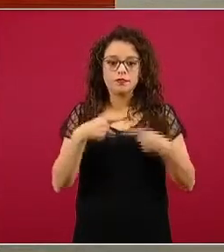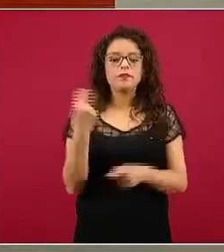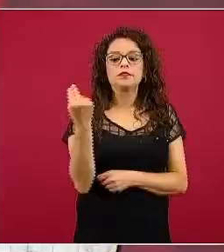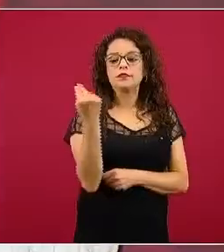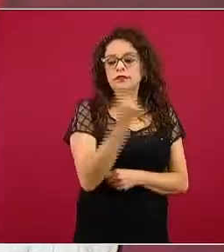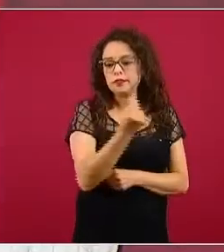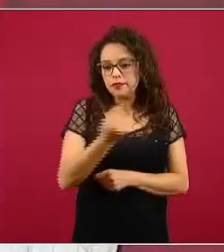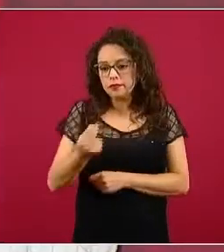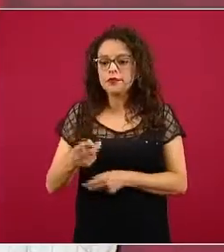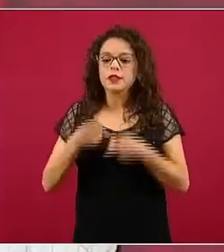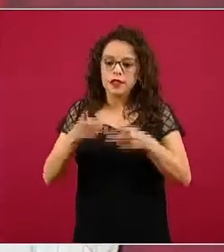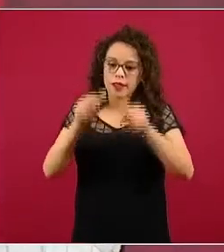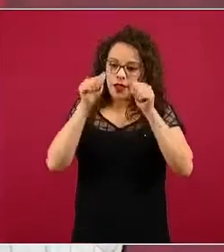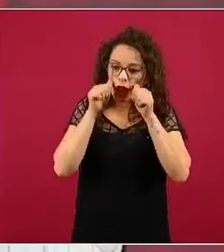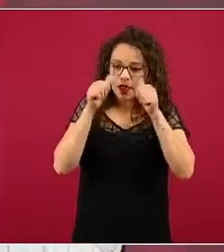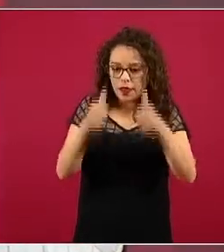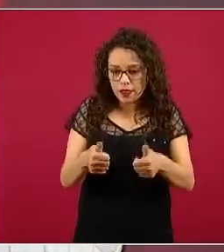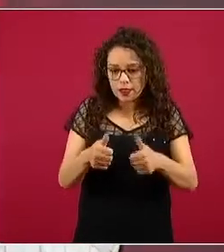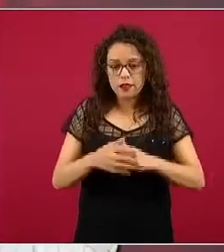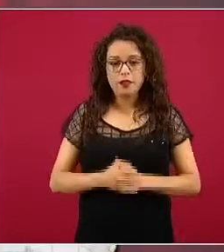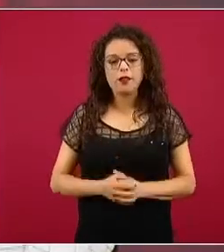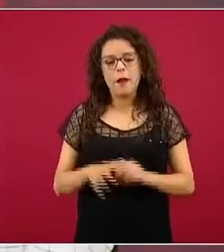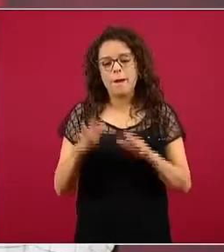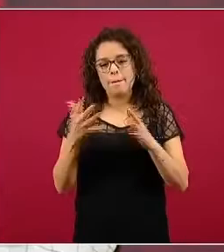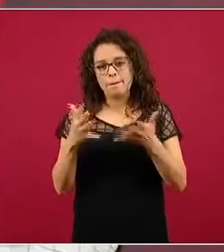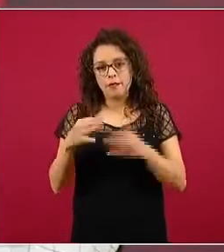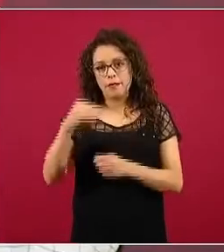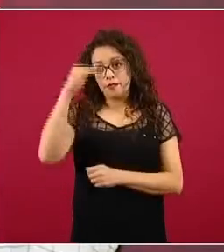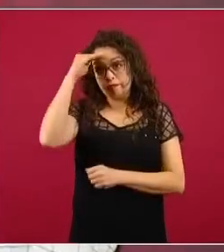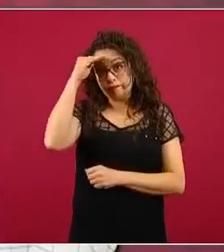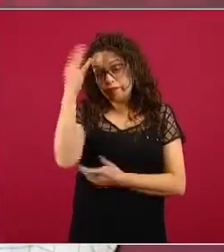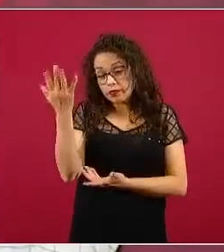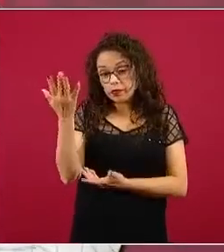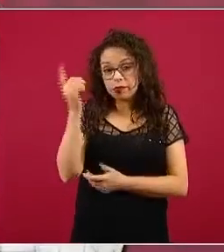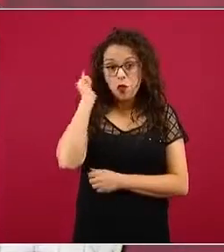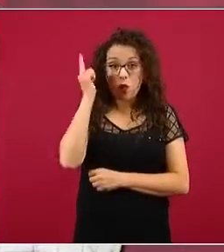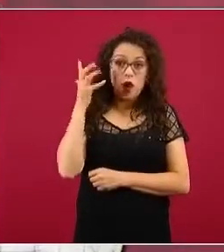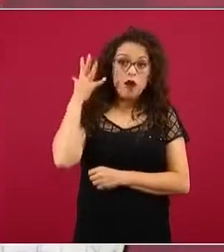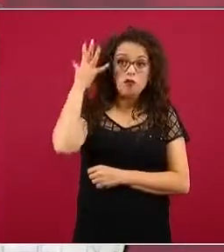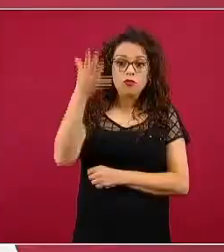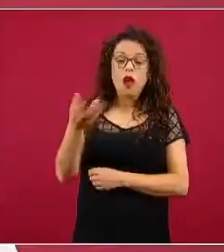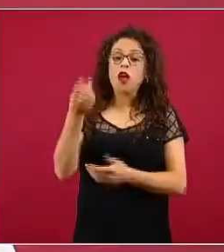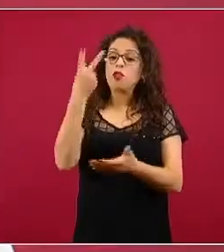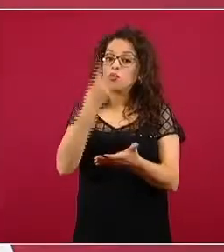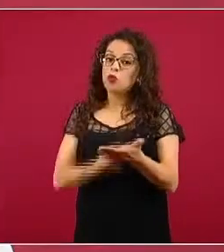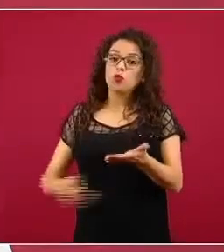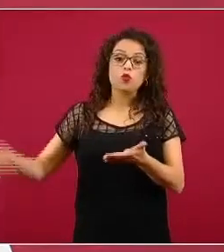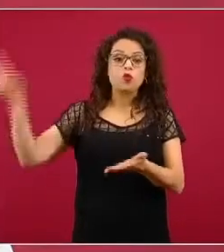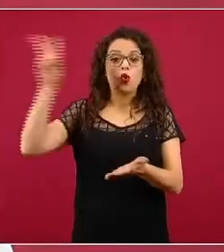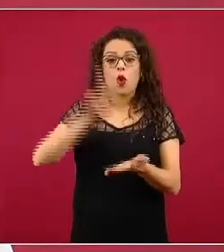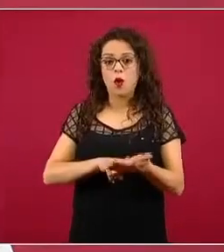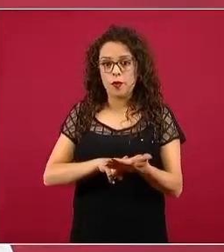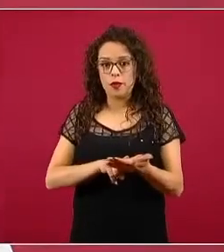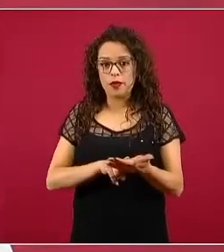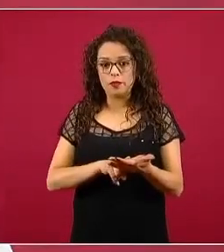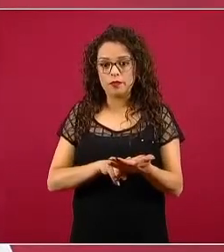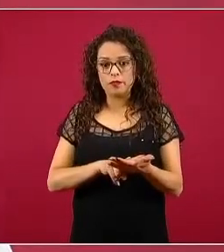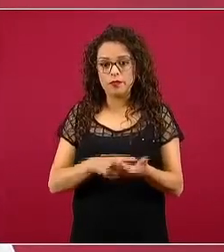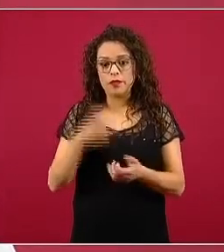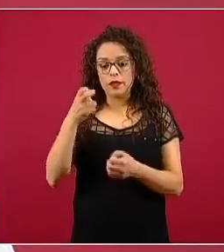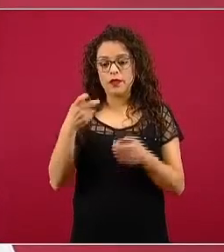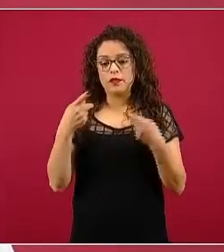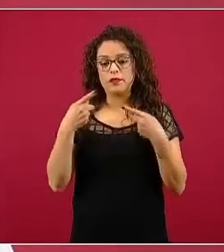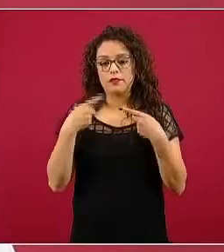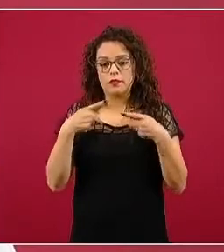las requieran. La expectativa es por lo menos estar duplicando el egreso de estas